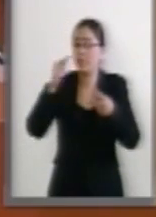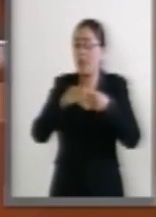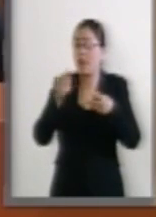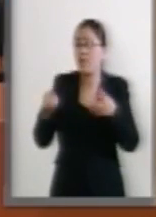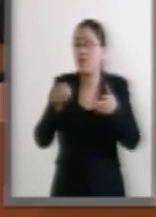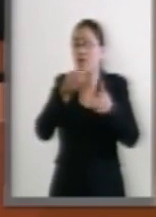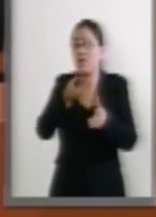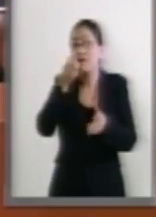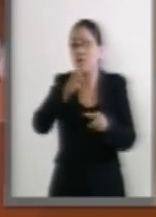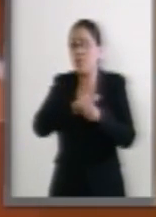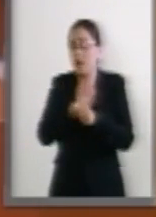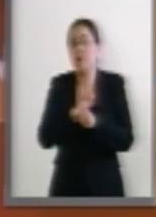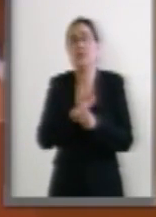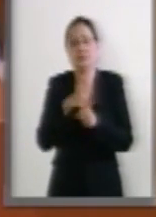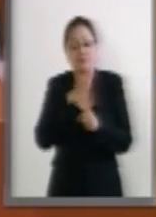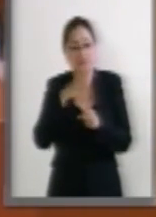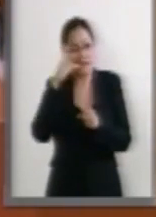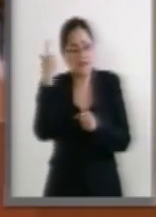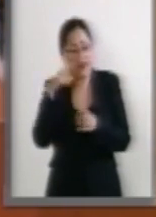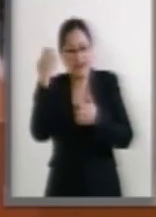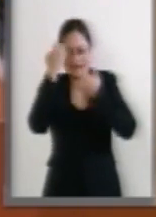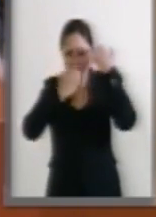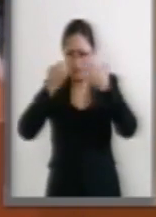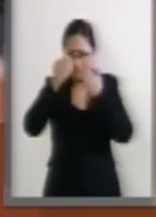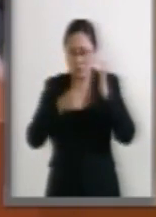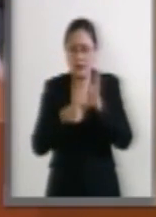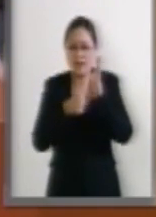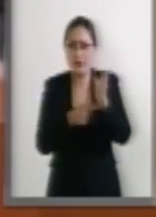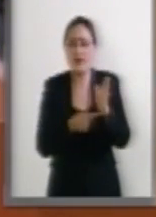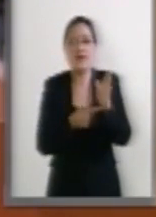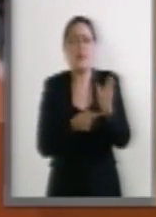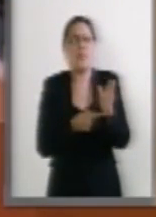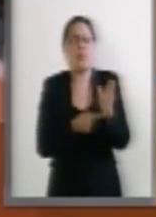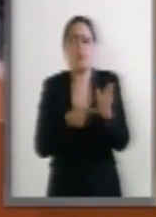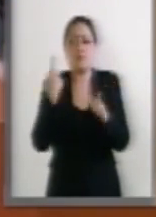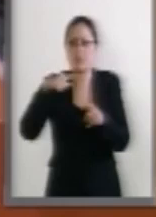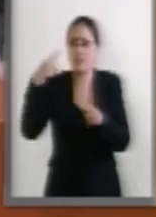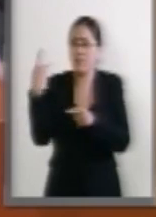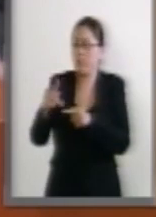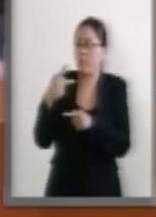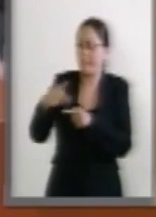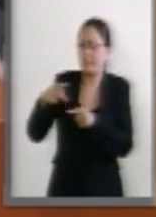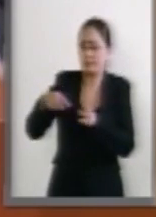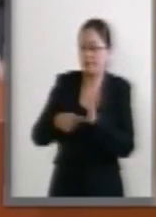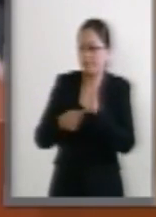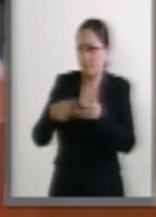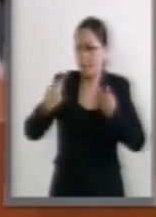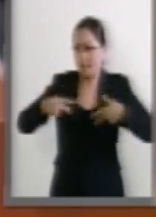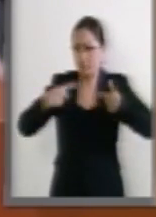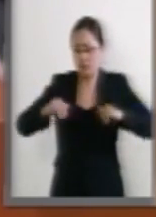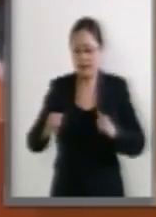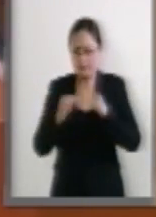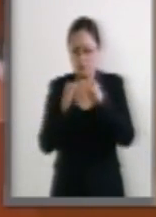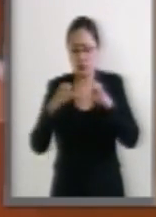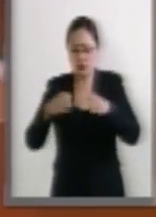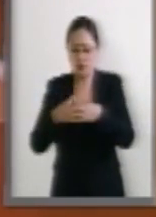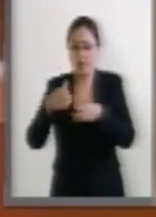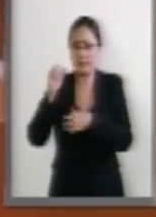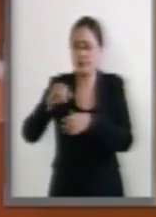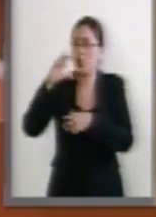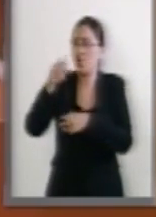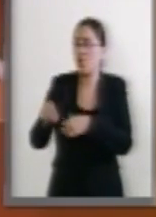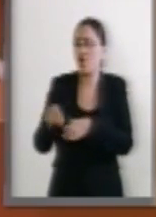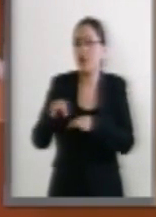la vulneración al derecho de acceso a la información por parte del sujeto obligado, tenga o no el carácter de